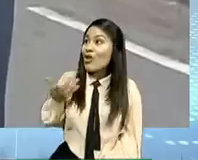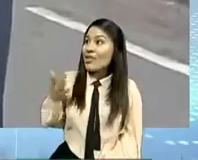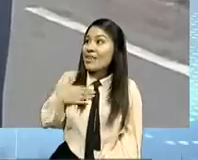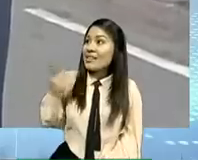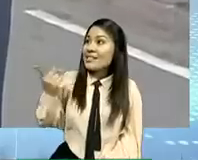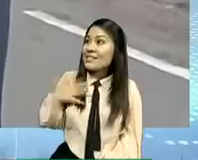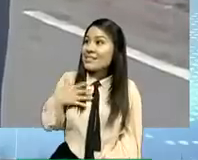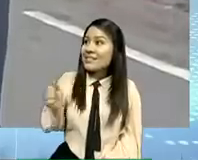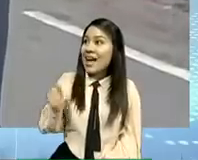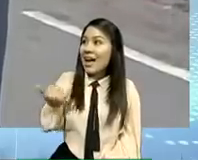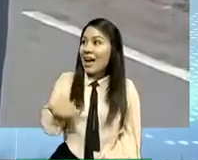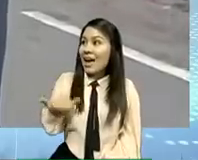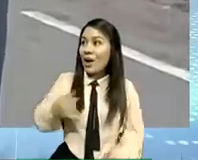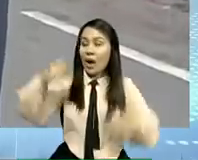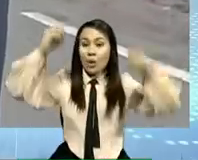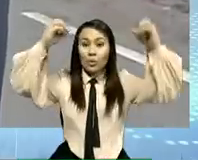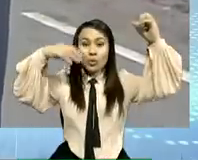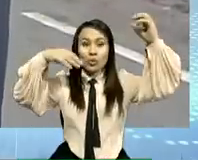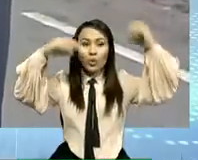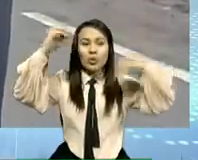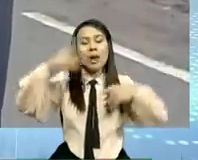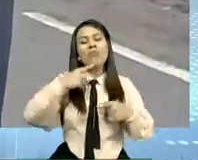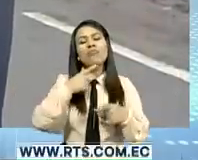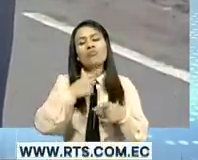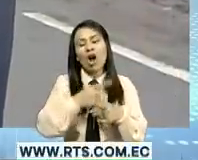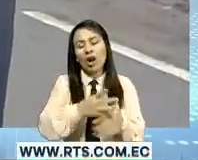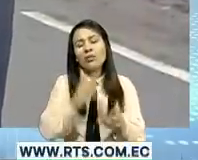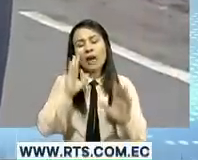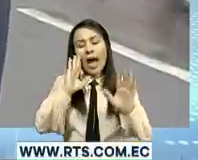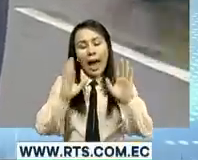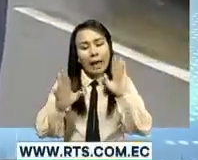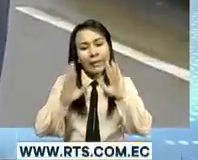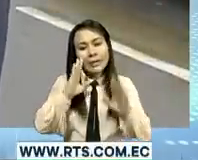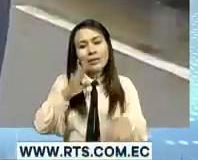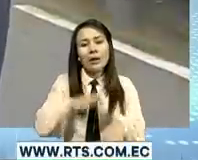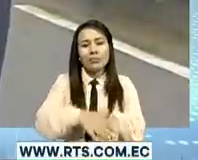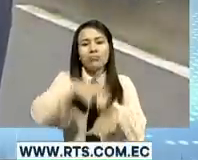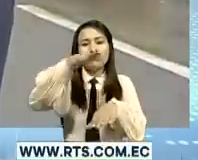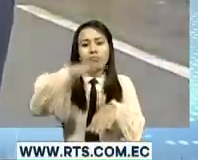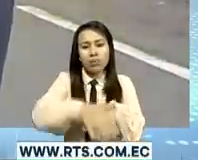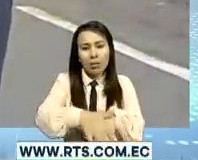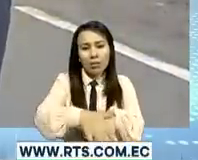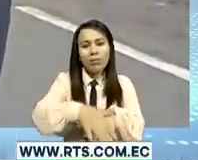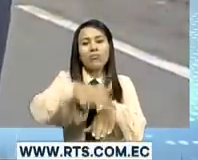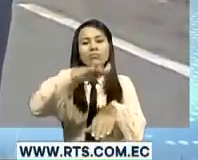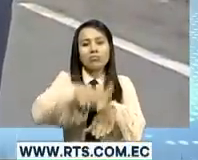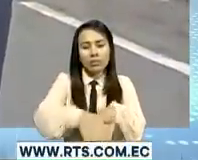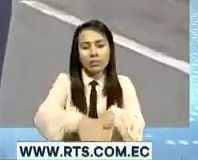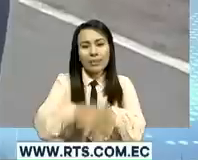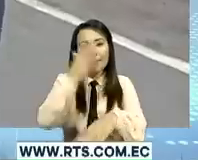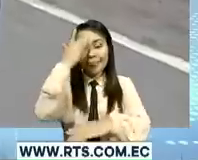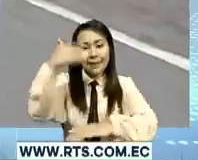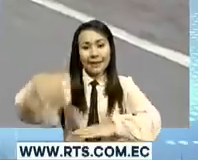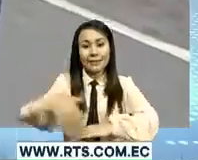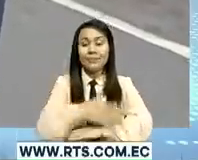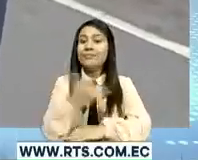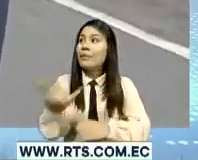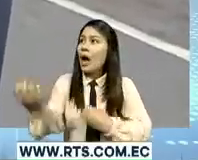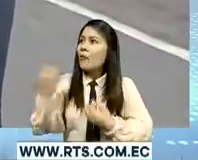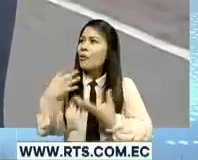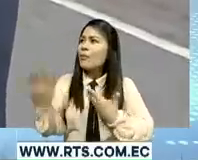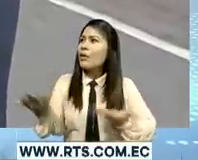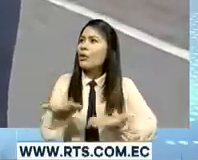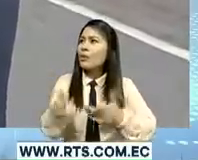pero en todo caso, las lluvias han generado precisamente baches, ¿verdad?, en las calles. Entonces, cuéntanos, por favor, ¿en qué sector